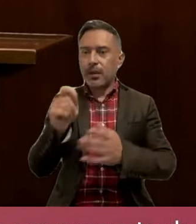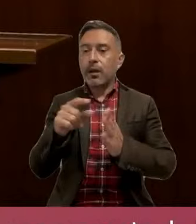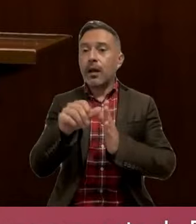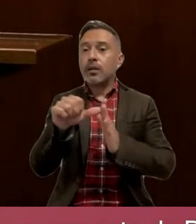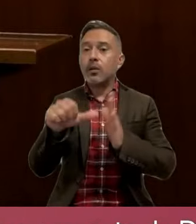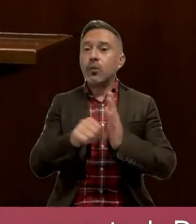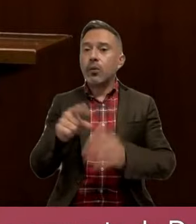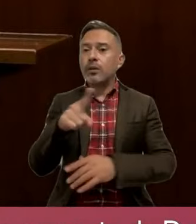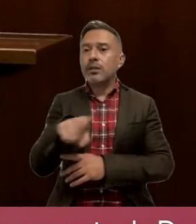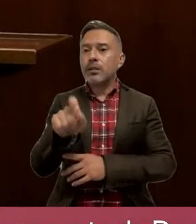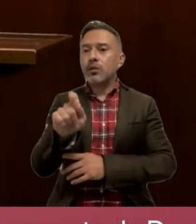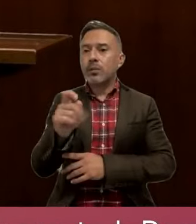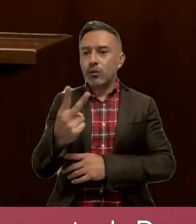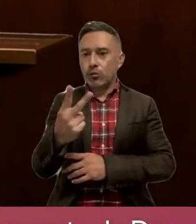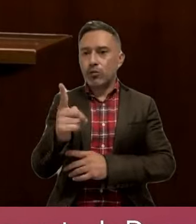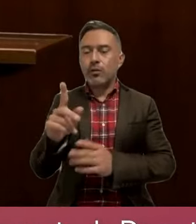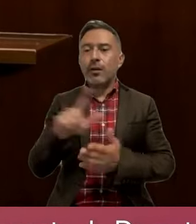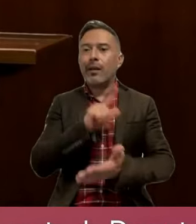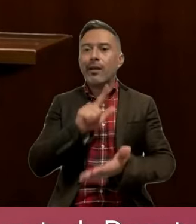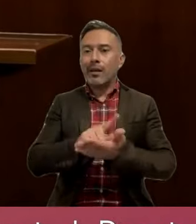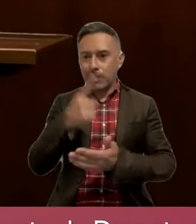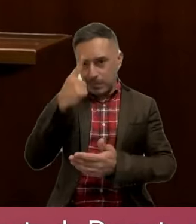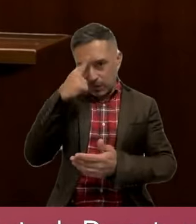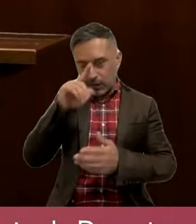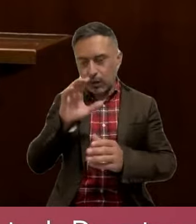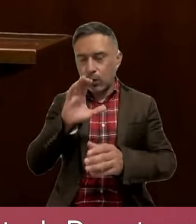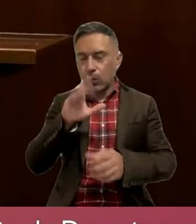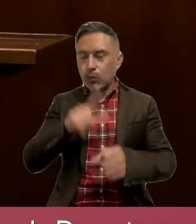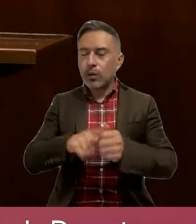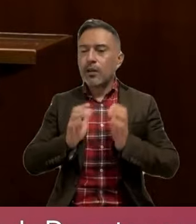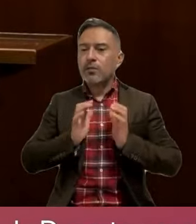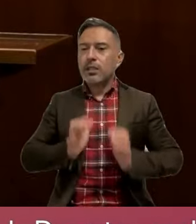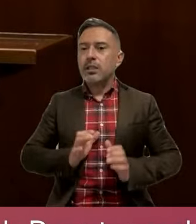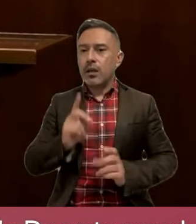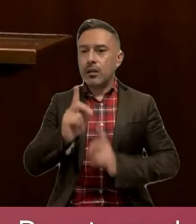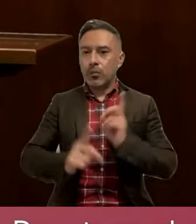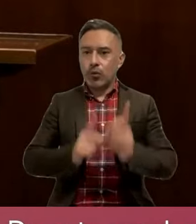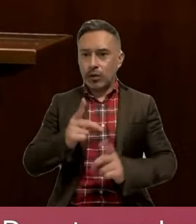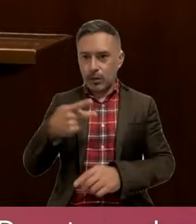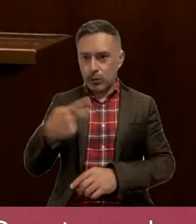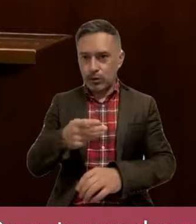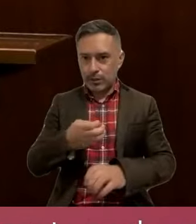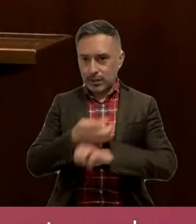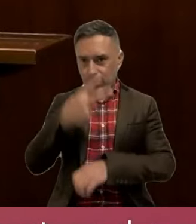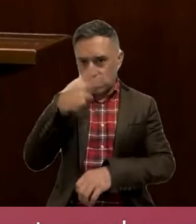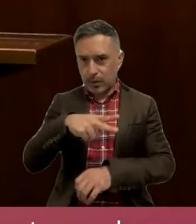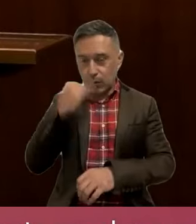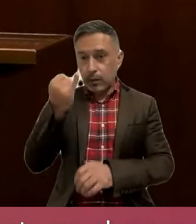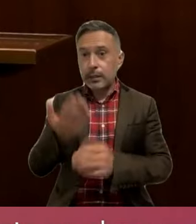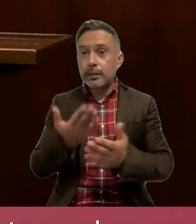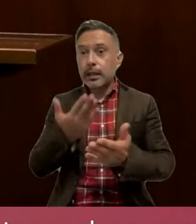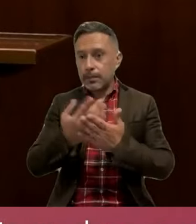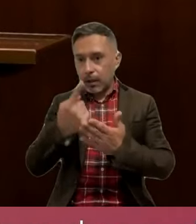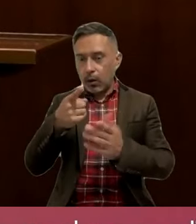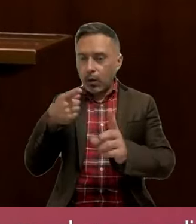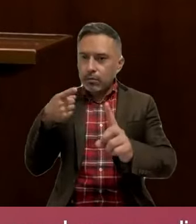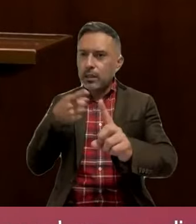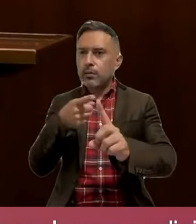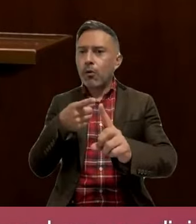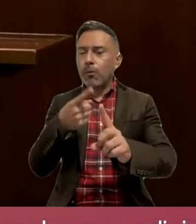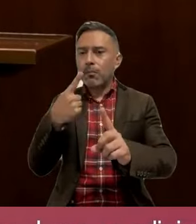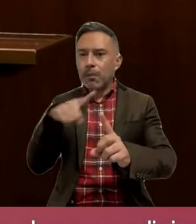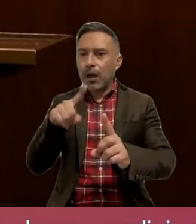de la Ley de Cultura Física y Deporte del Estado de México, la iniciativa que propone fomentar en el deporte y